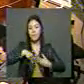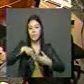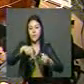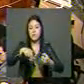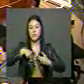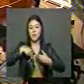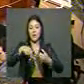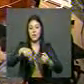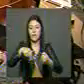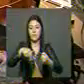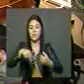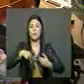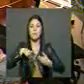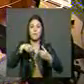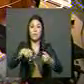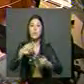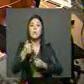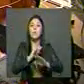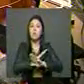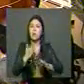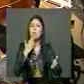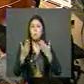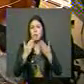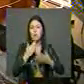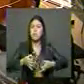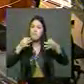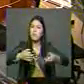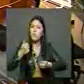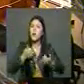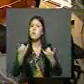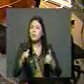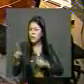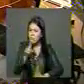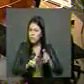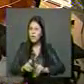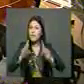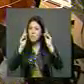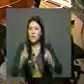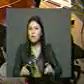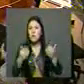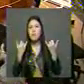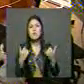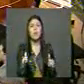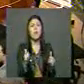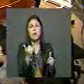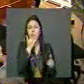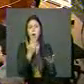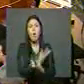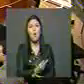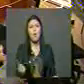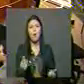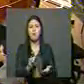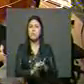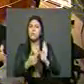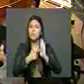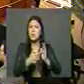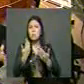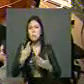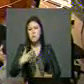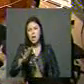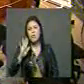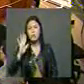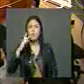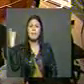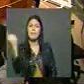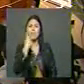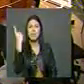tiempo, esa confianza que existe para la toma de decisiones a nivel individual desaparece y se convierte en un fuerte prejuicio a nivel colectivo.